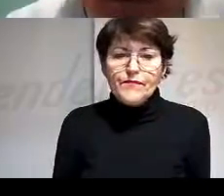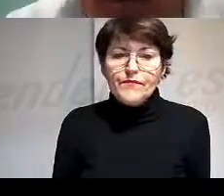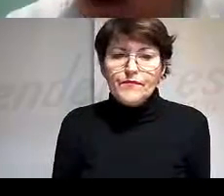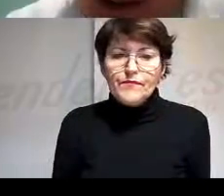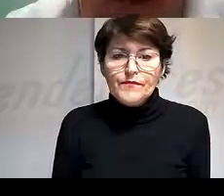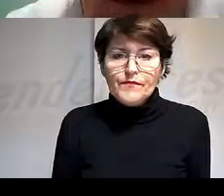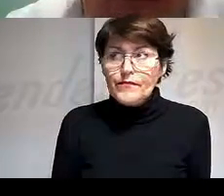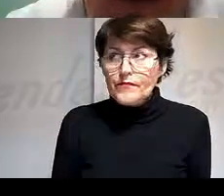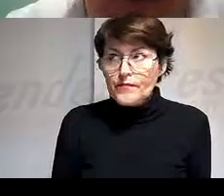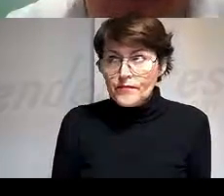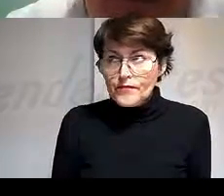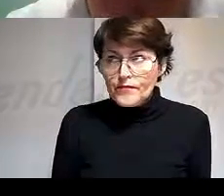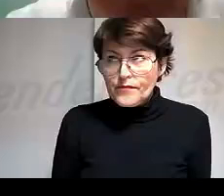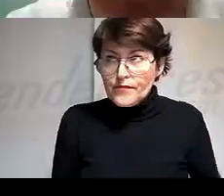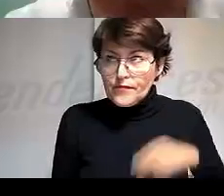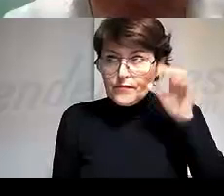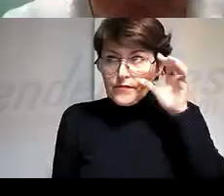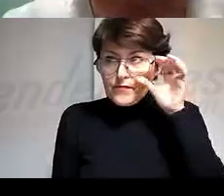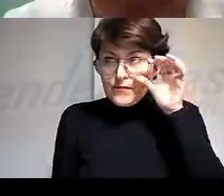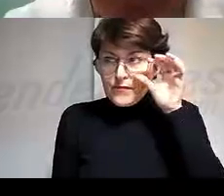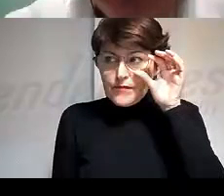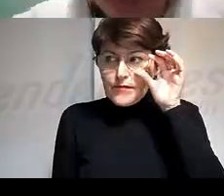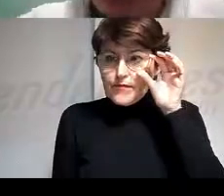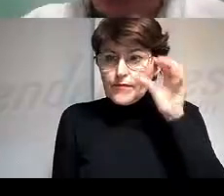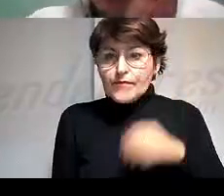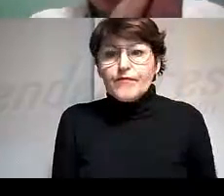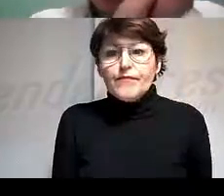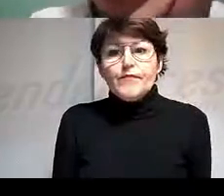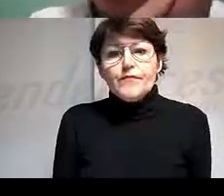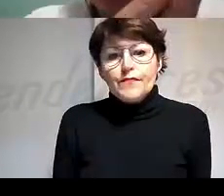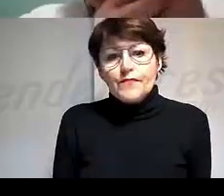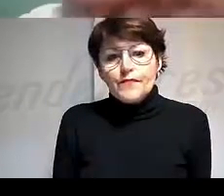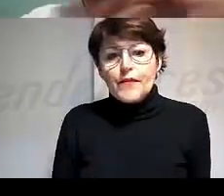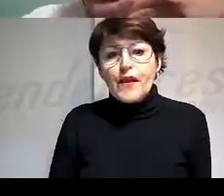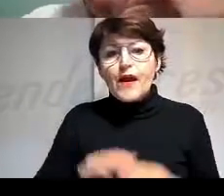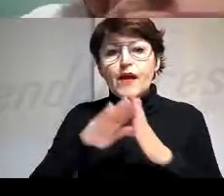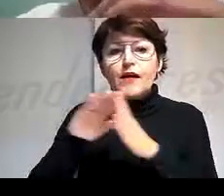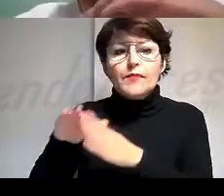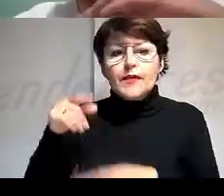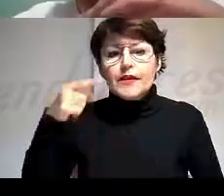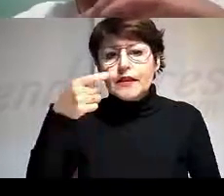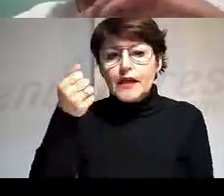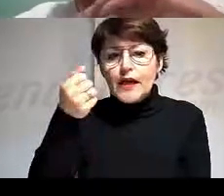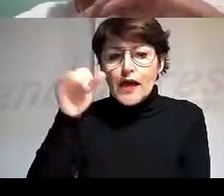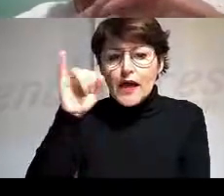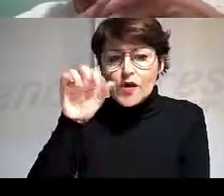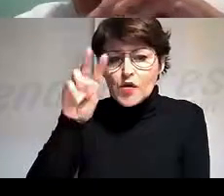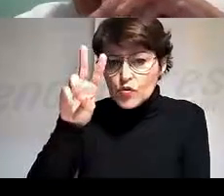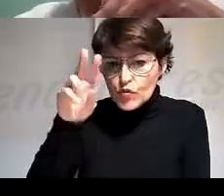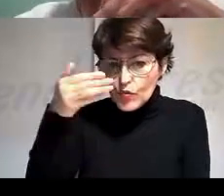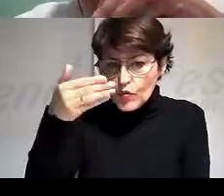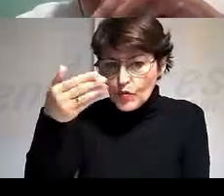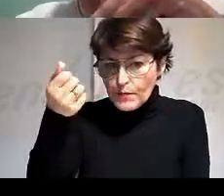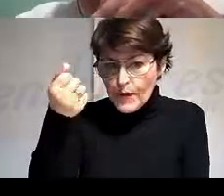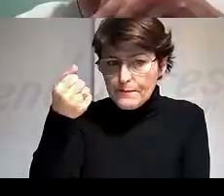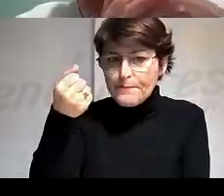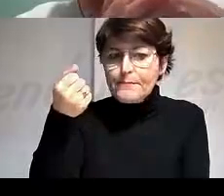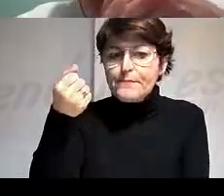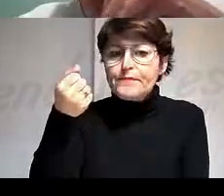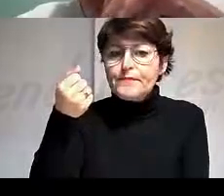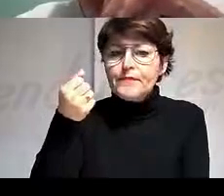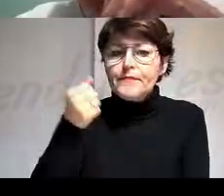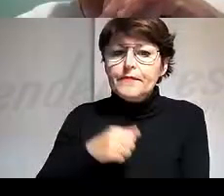de romero, puede venir fenomenal. La gayuba la utilizamos nosotros, también es una droga vegetal, la utilizamos